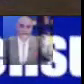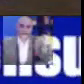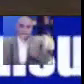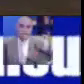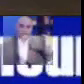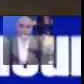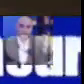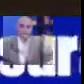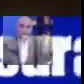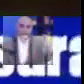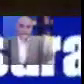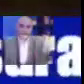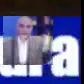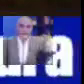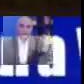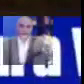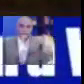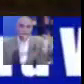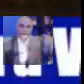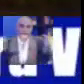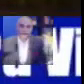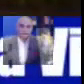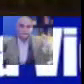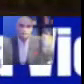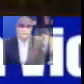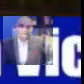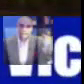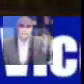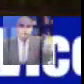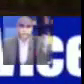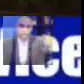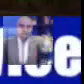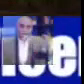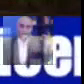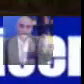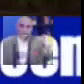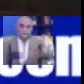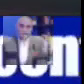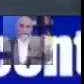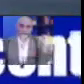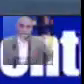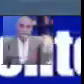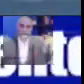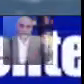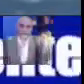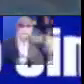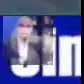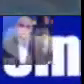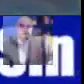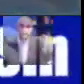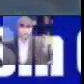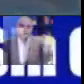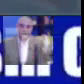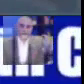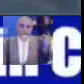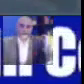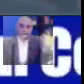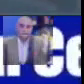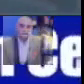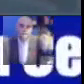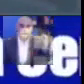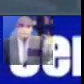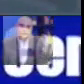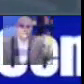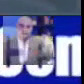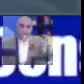prensa corporativa, radio y televisión, estas sociedades anónimas de capital variable, anegadas de publicidad de